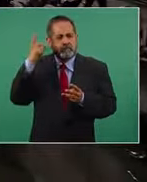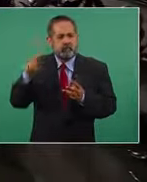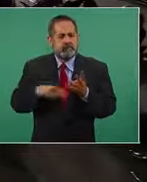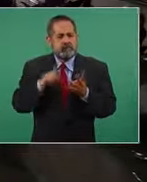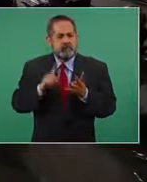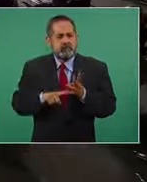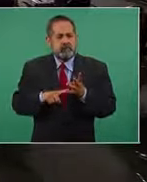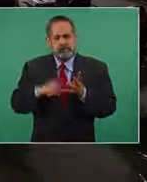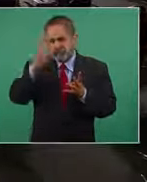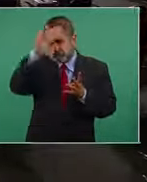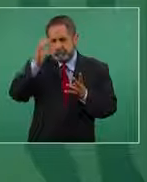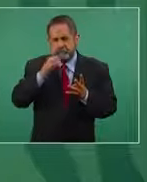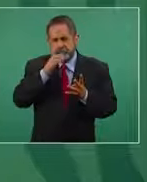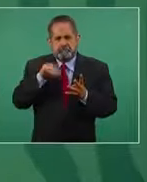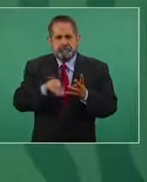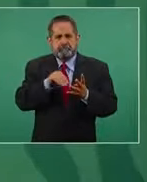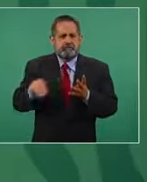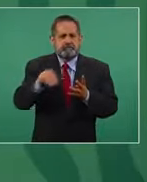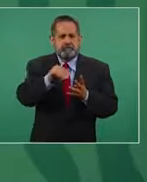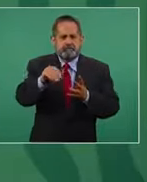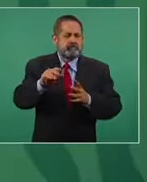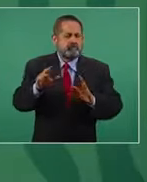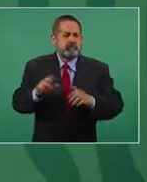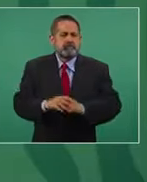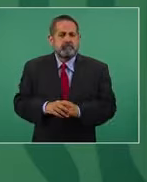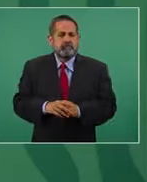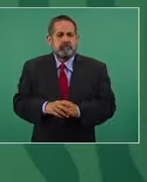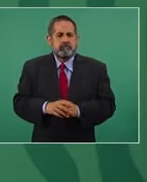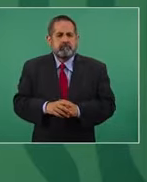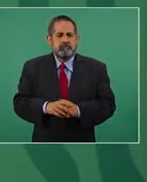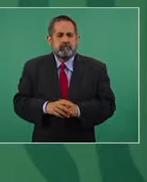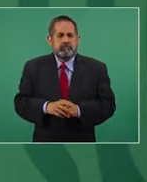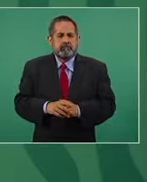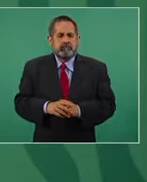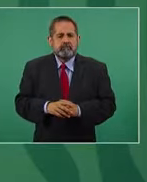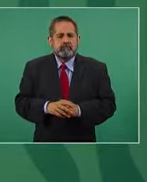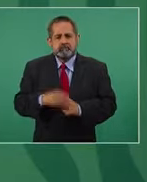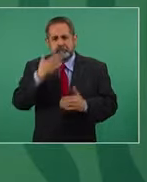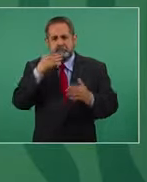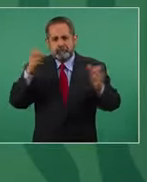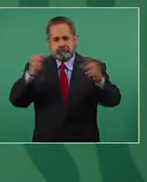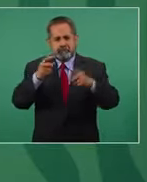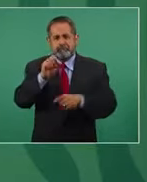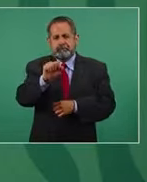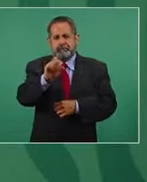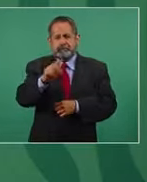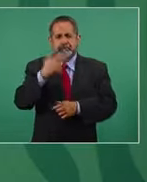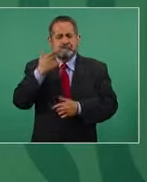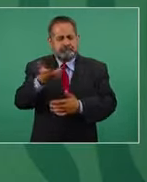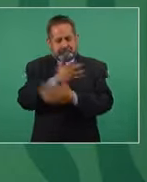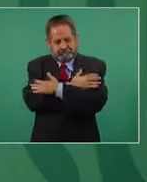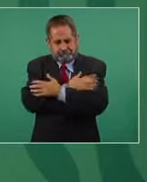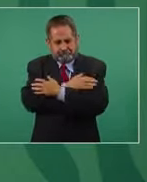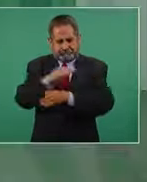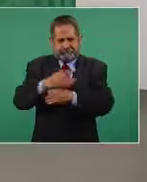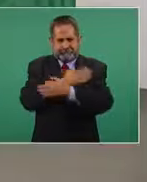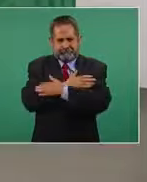voy a Coahuila. Y que les vaya muy bien el fin de semana. Un abrazo para